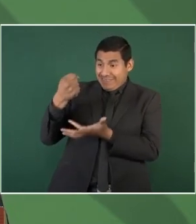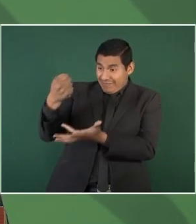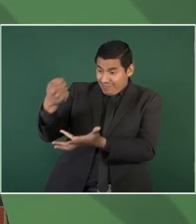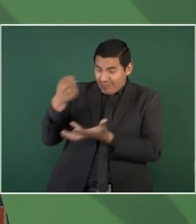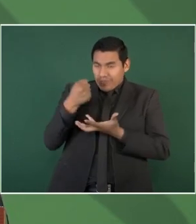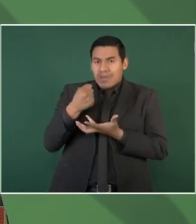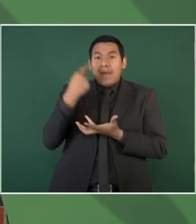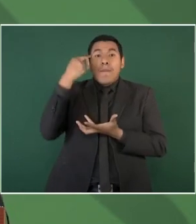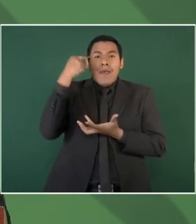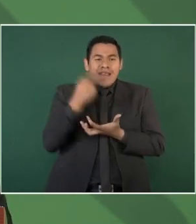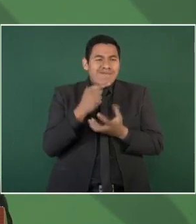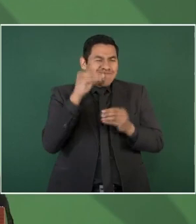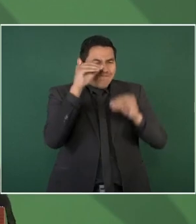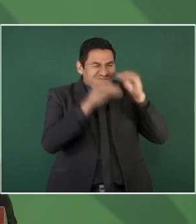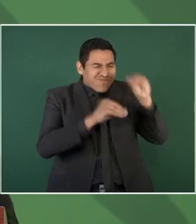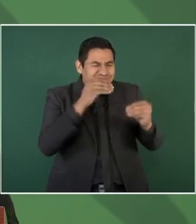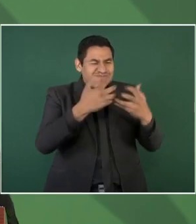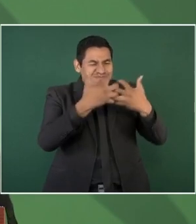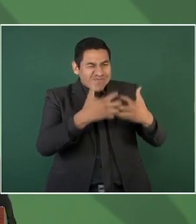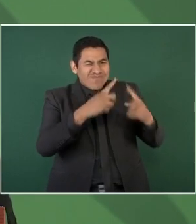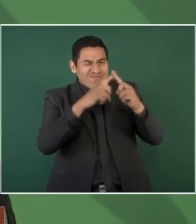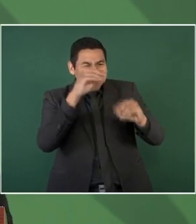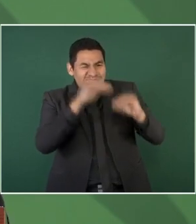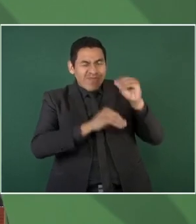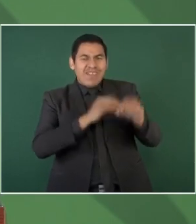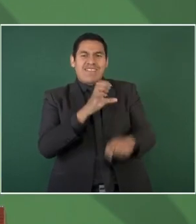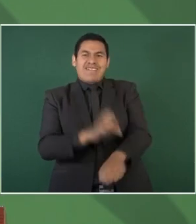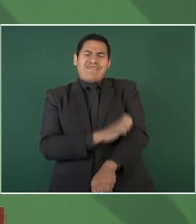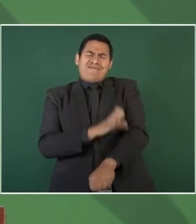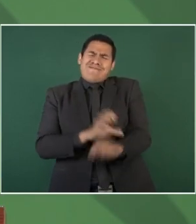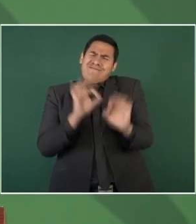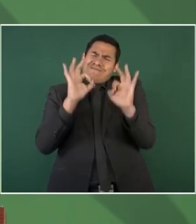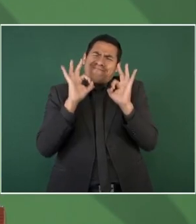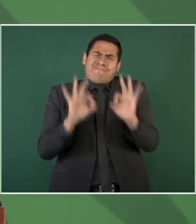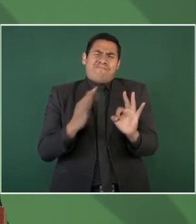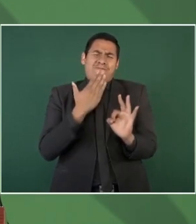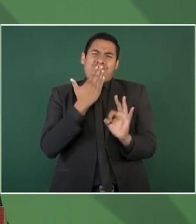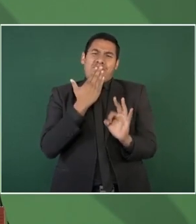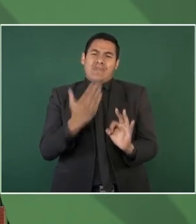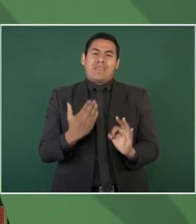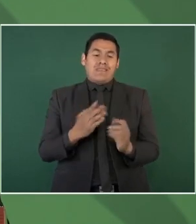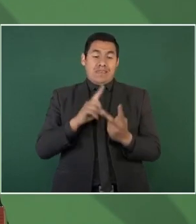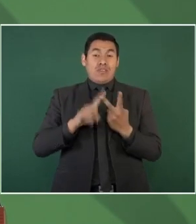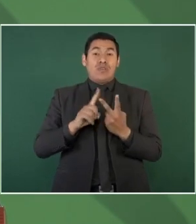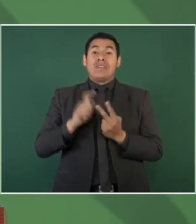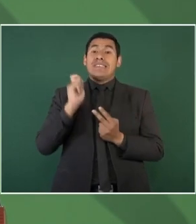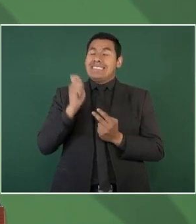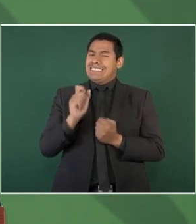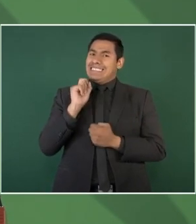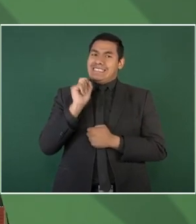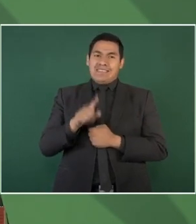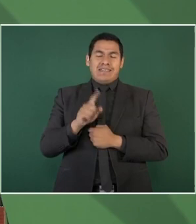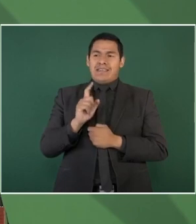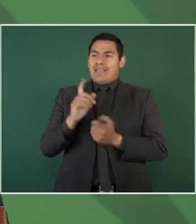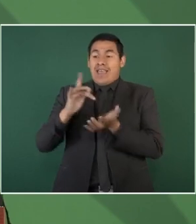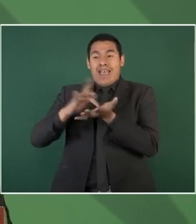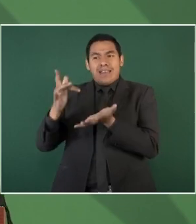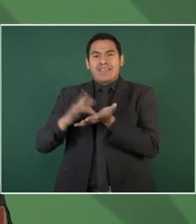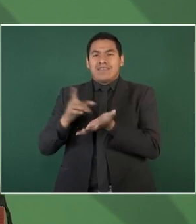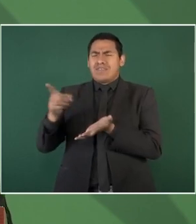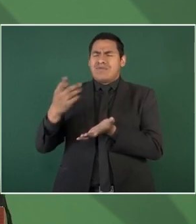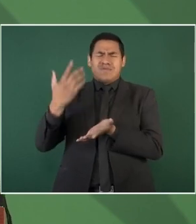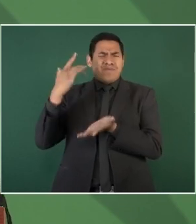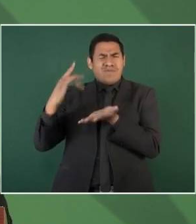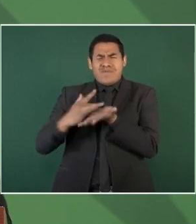generación de energía suficiente para nuestro estado. También por el apoyo que nos brinda con el decreto,